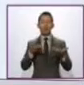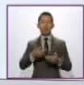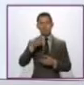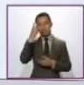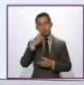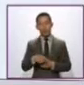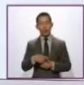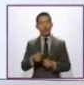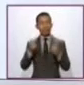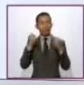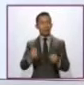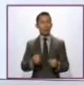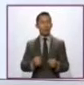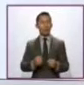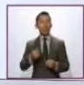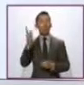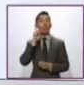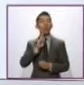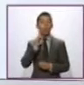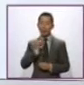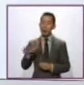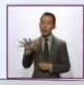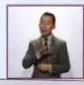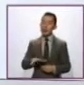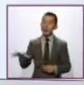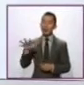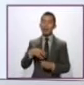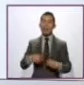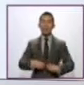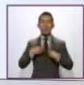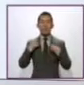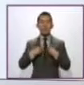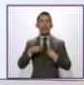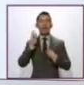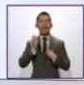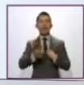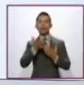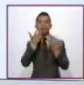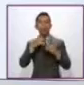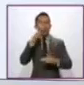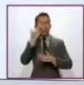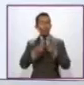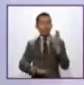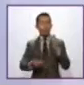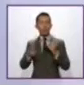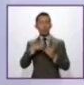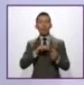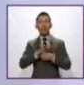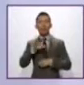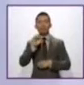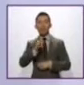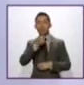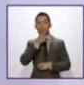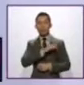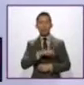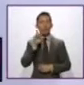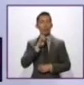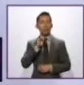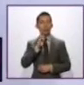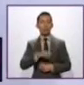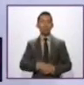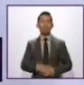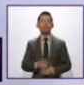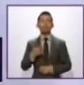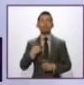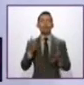para asegurar que las mujeres disfruten de una vida libre de violencia? 60 segundos, candidata. Bueno, yo lo he señalado